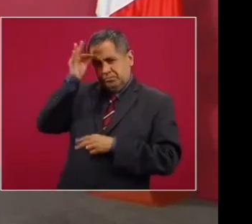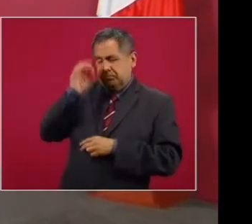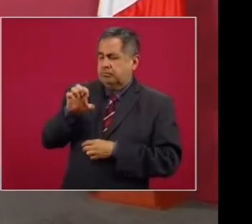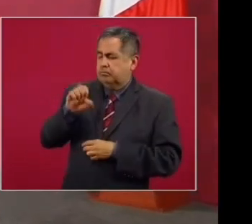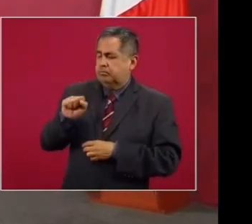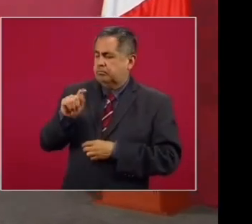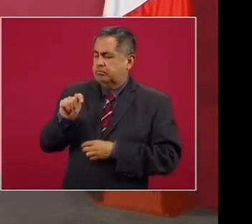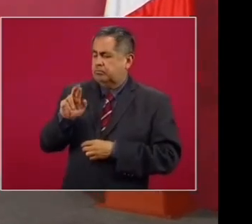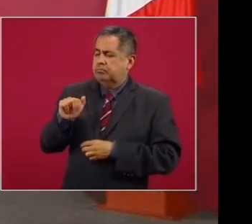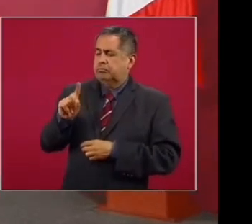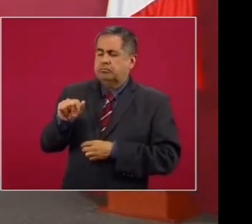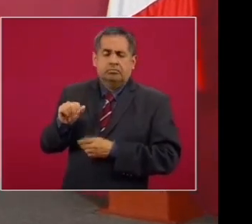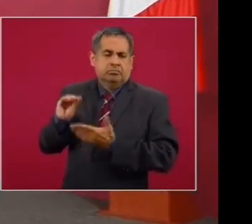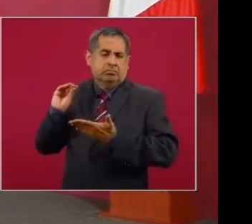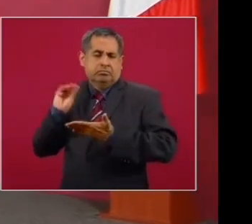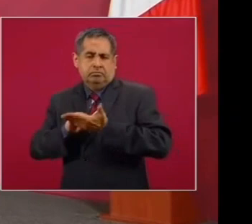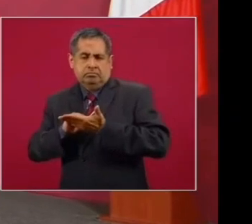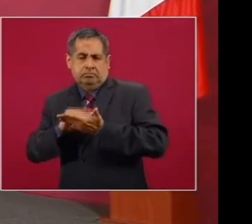O sea,